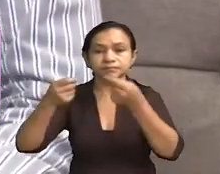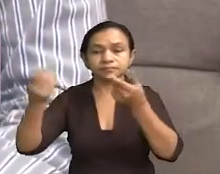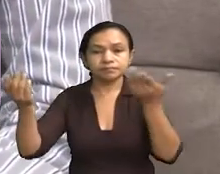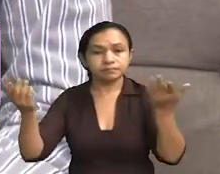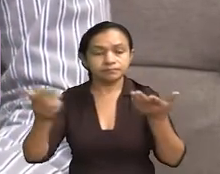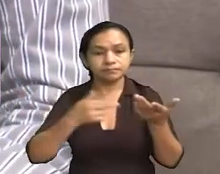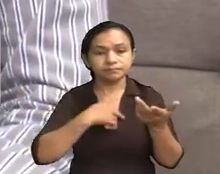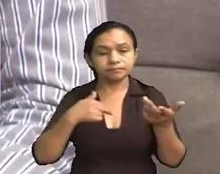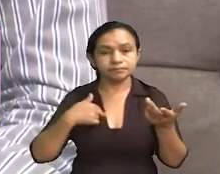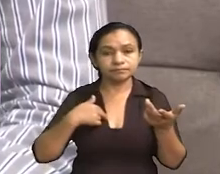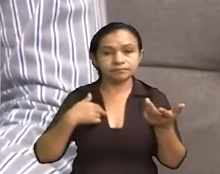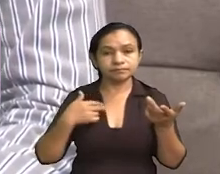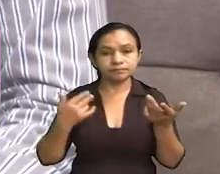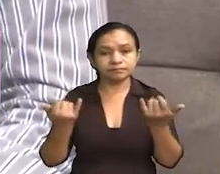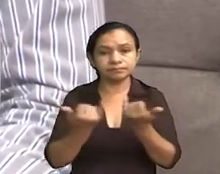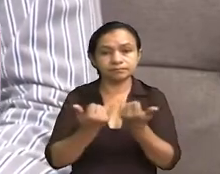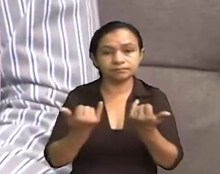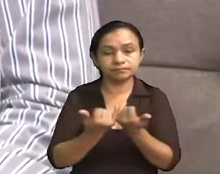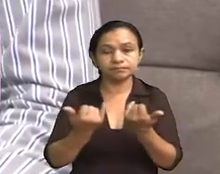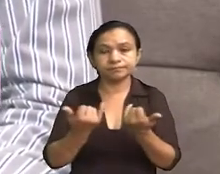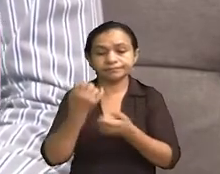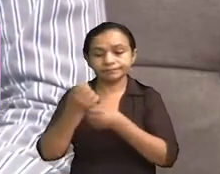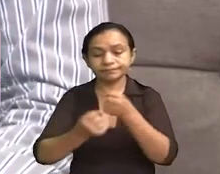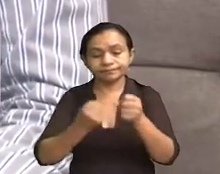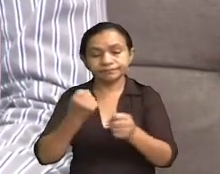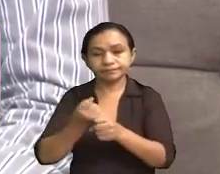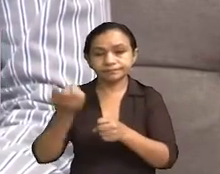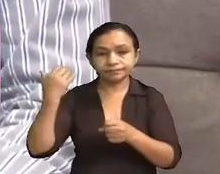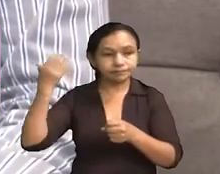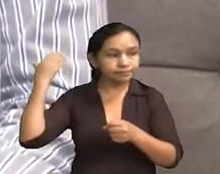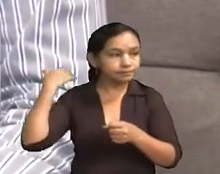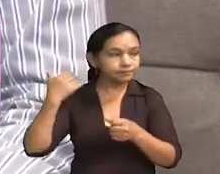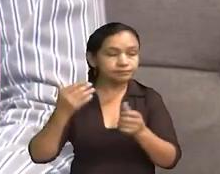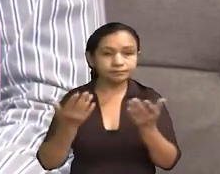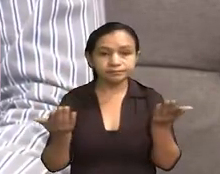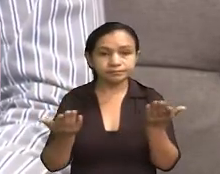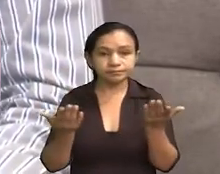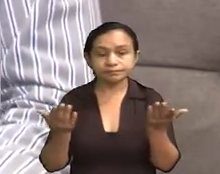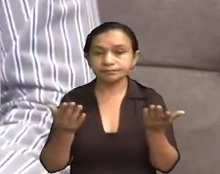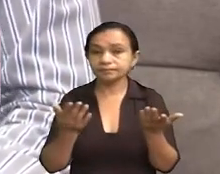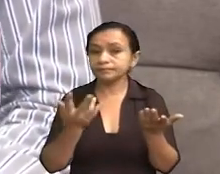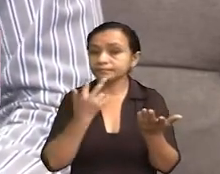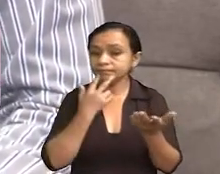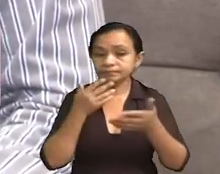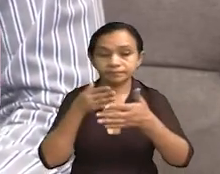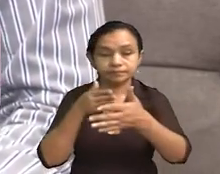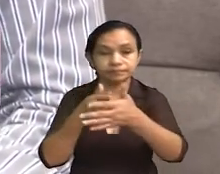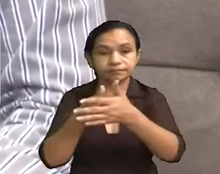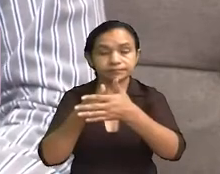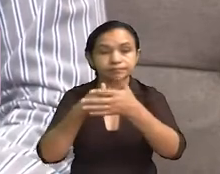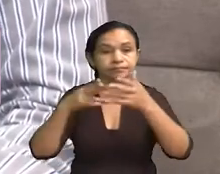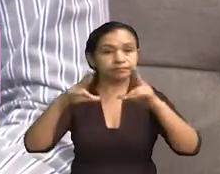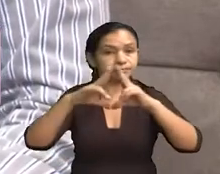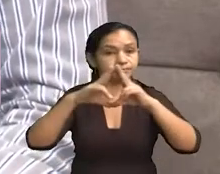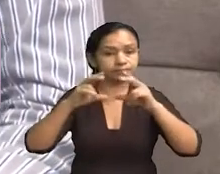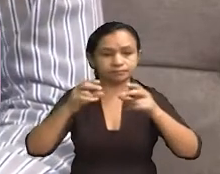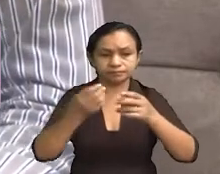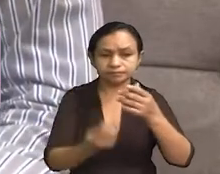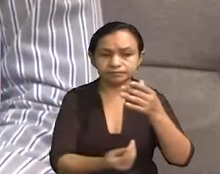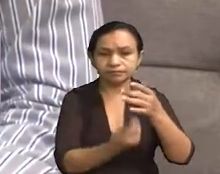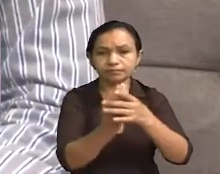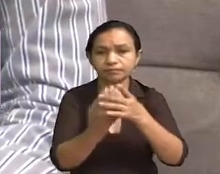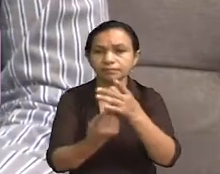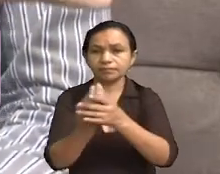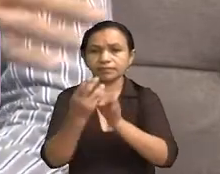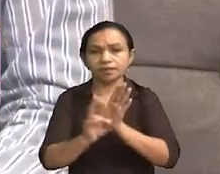pesar de esa situación que ocurrió hace año y medio, o sea, no se detuvo el país de producir, y los